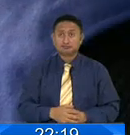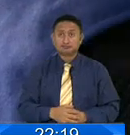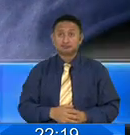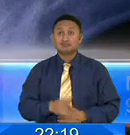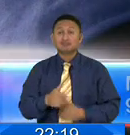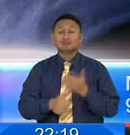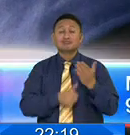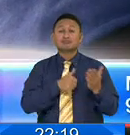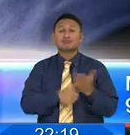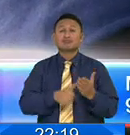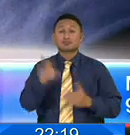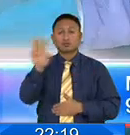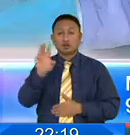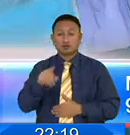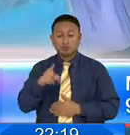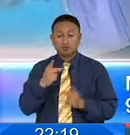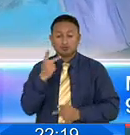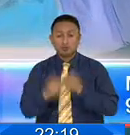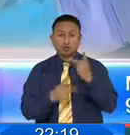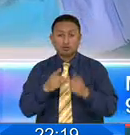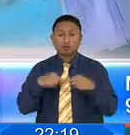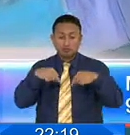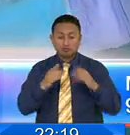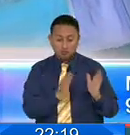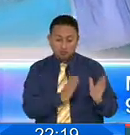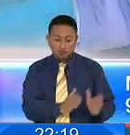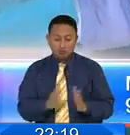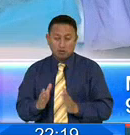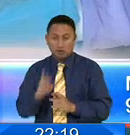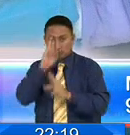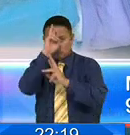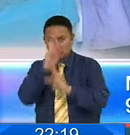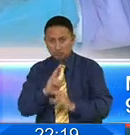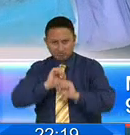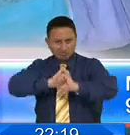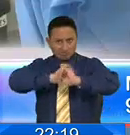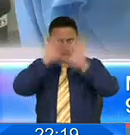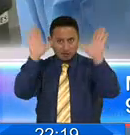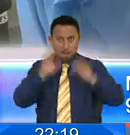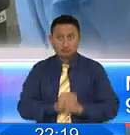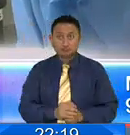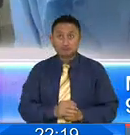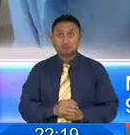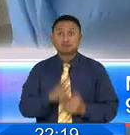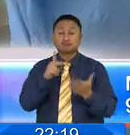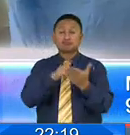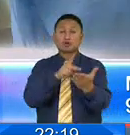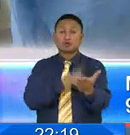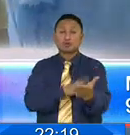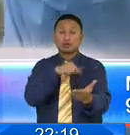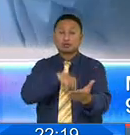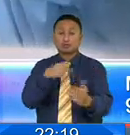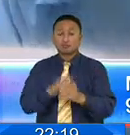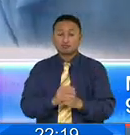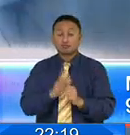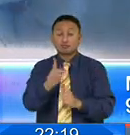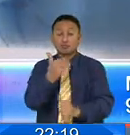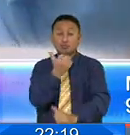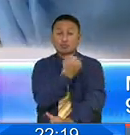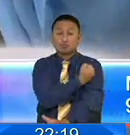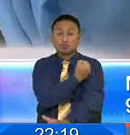salud ratificó que el proceso será ordenado, digno y transparente. En el proyecto consta la inmunización